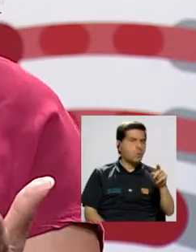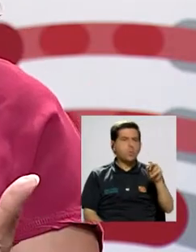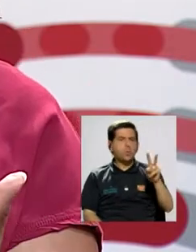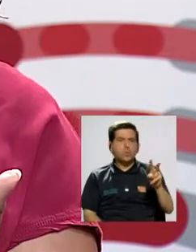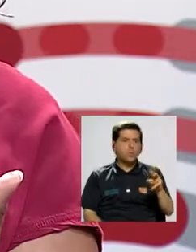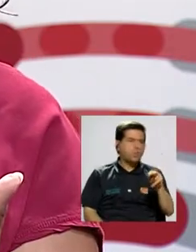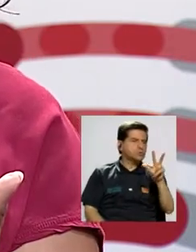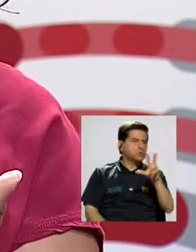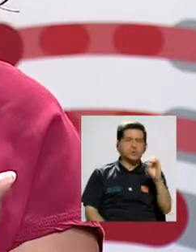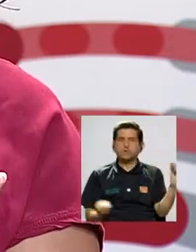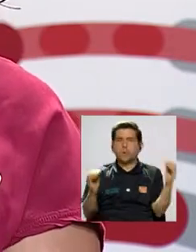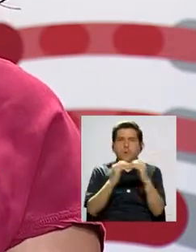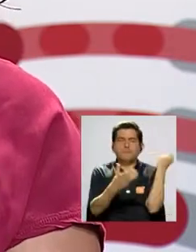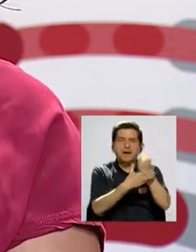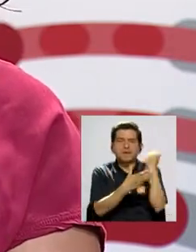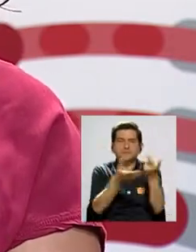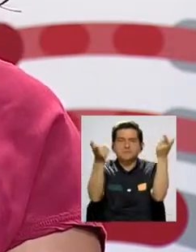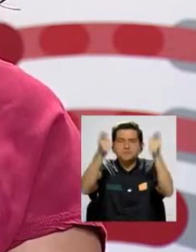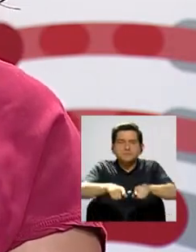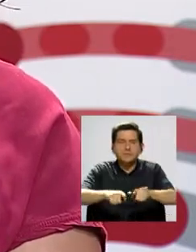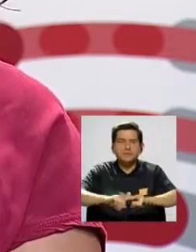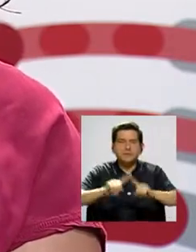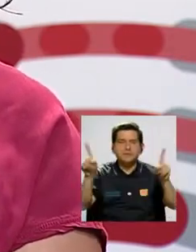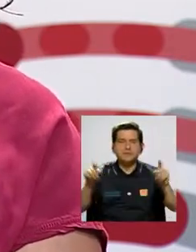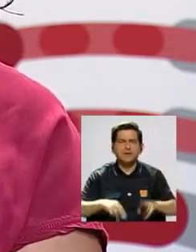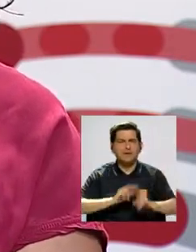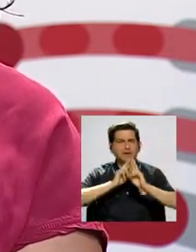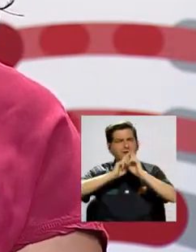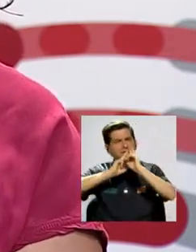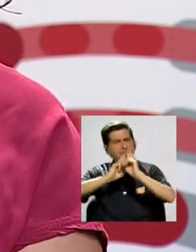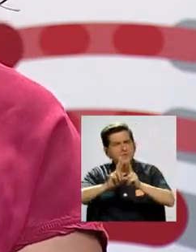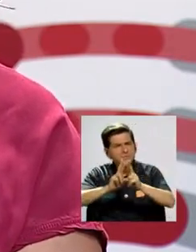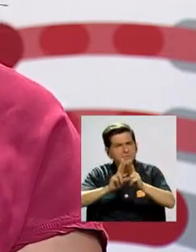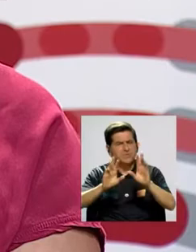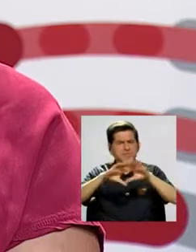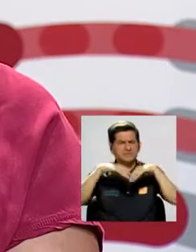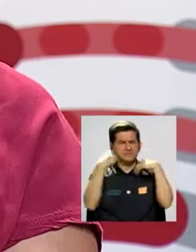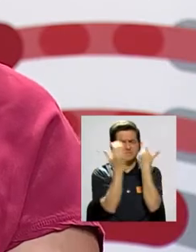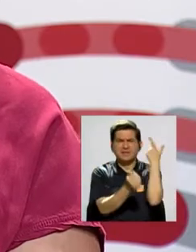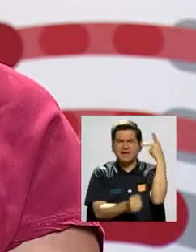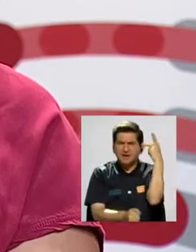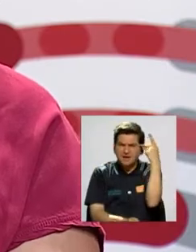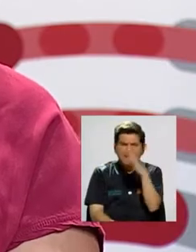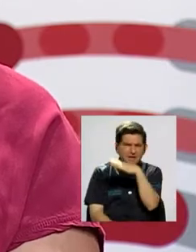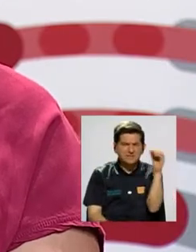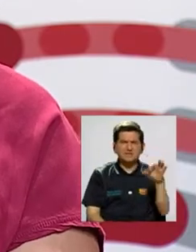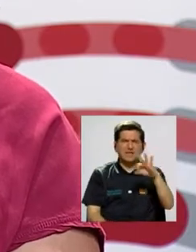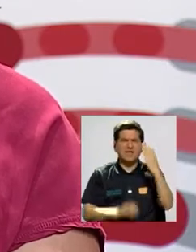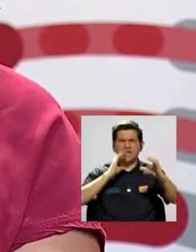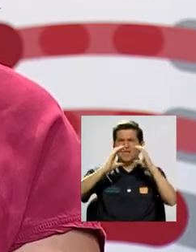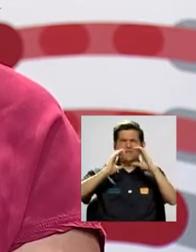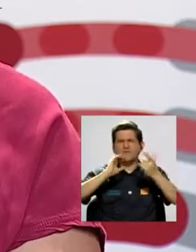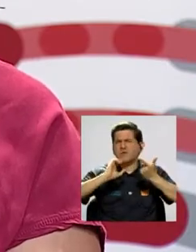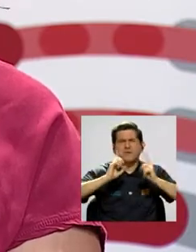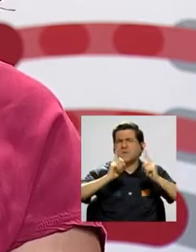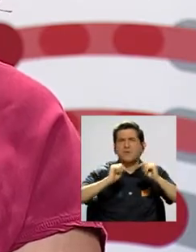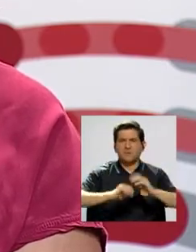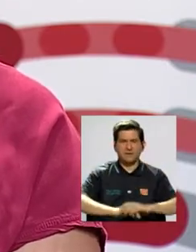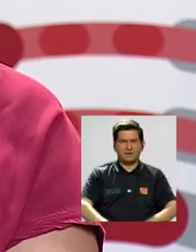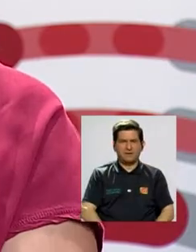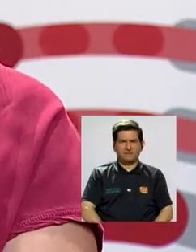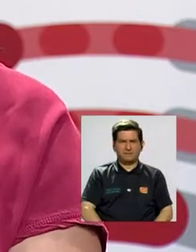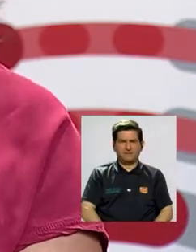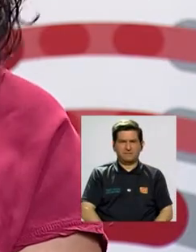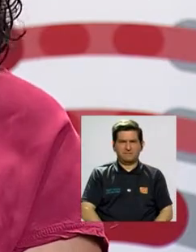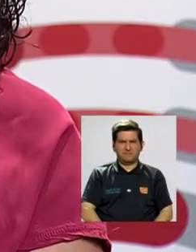más asesinatos. Pero ¿cuál es la respuesta desde la clase política e inclusive desde los medios de comunicación? Si